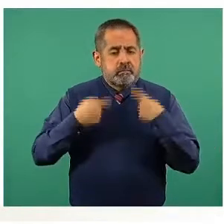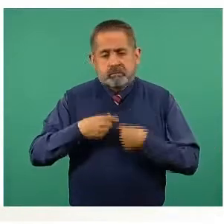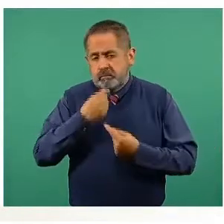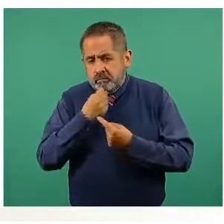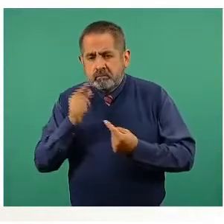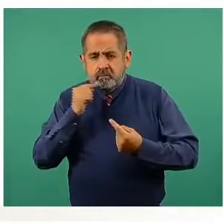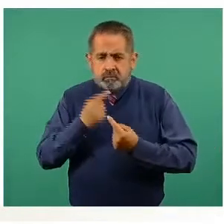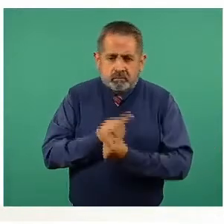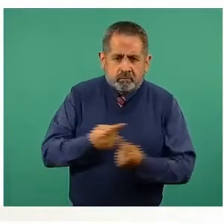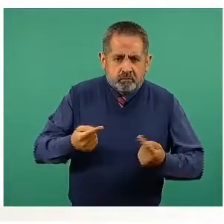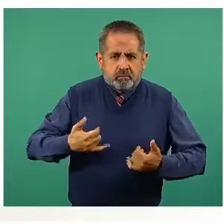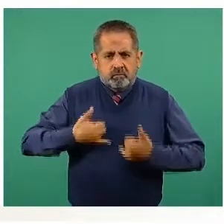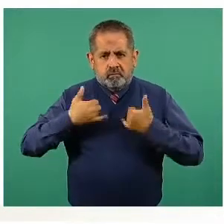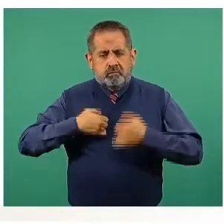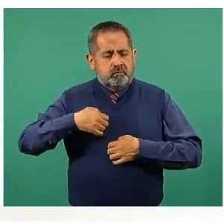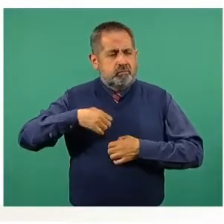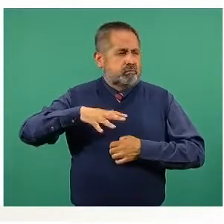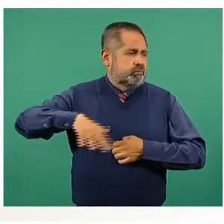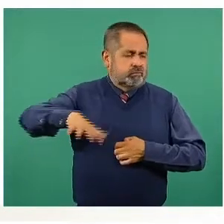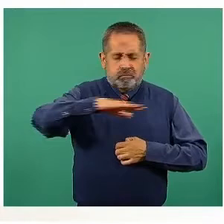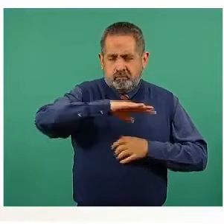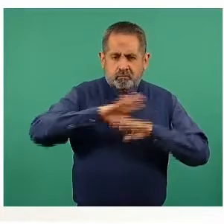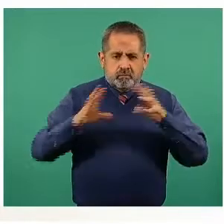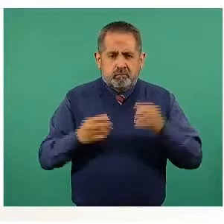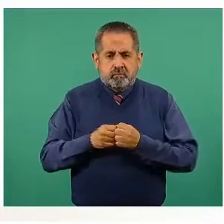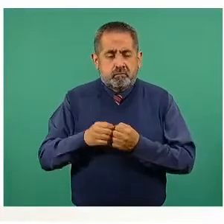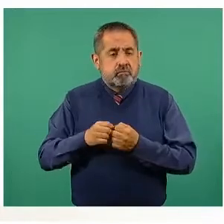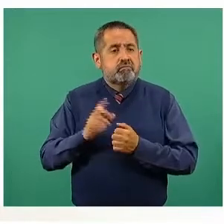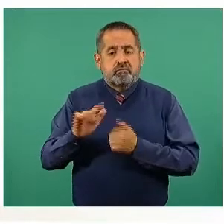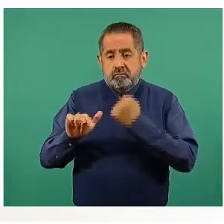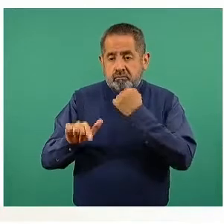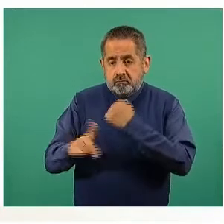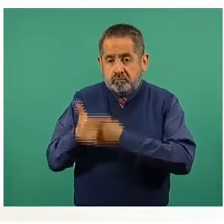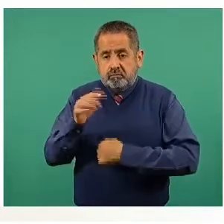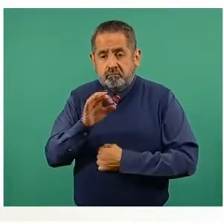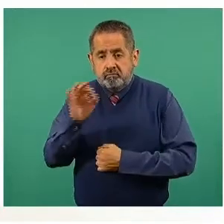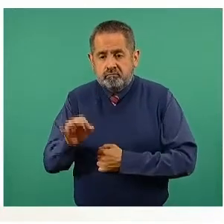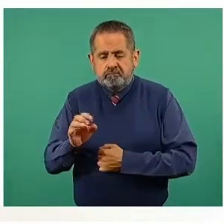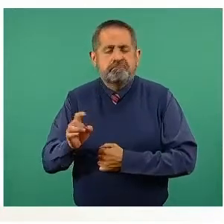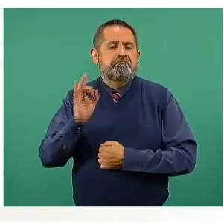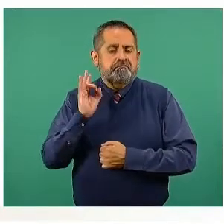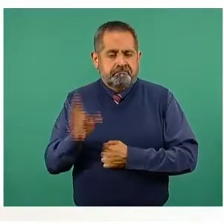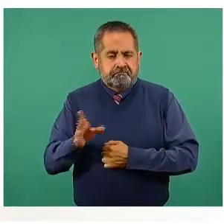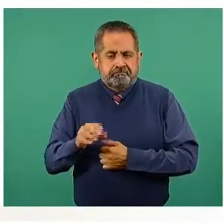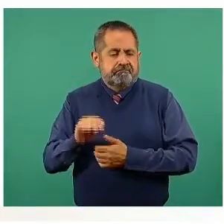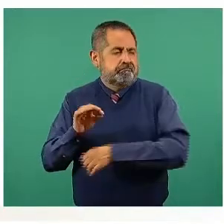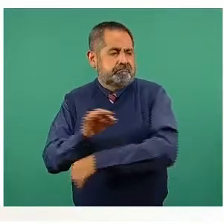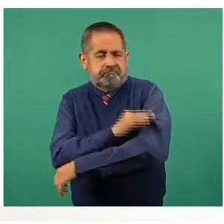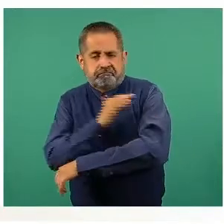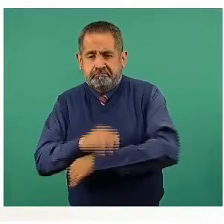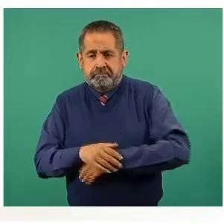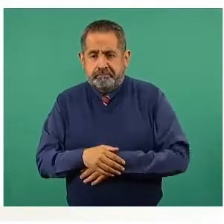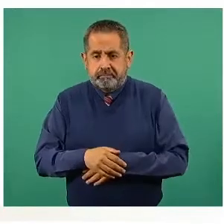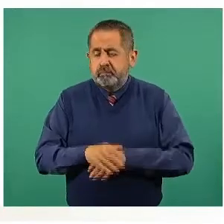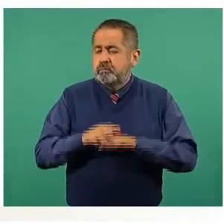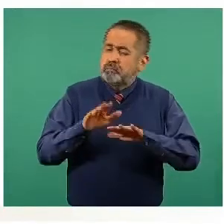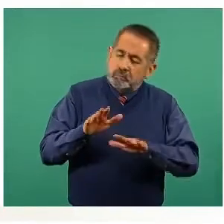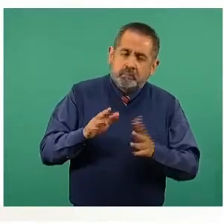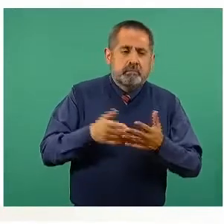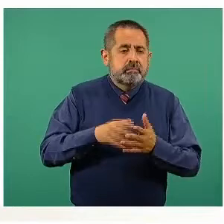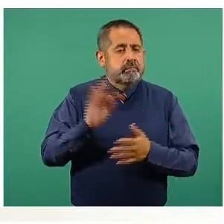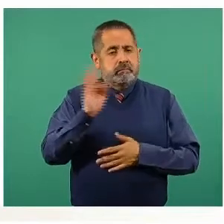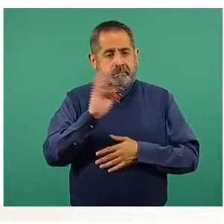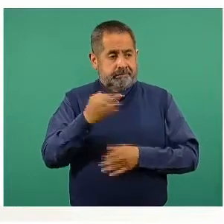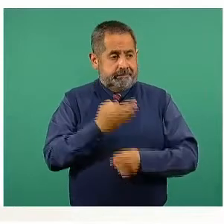niñas, niños, adolescentes, adultos, 12%. Y si consideramos solamente a la población que